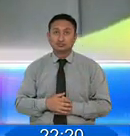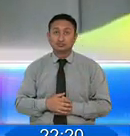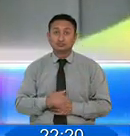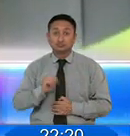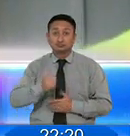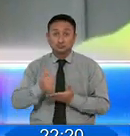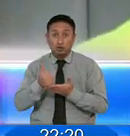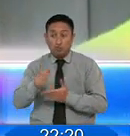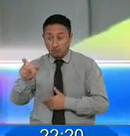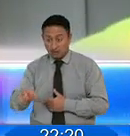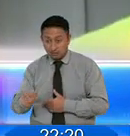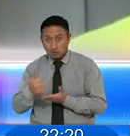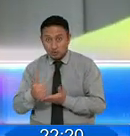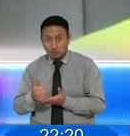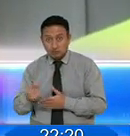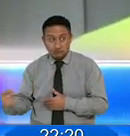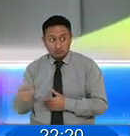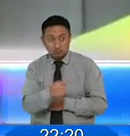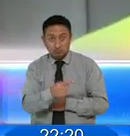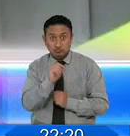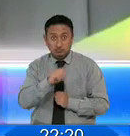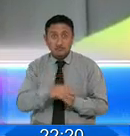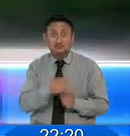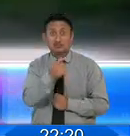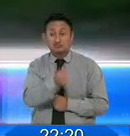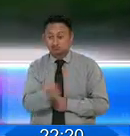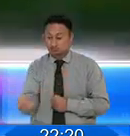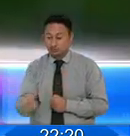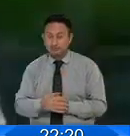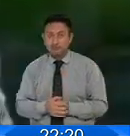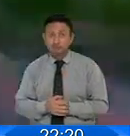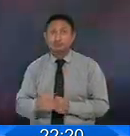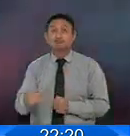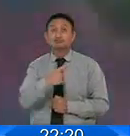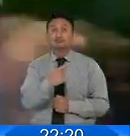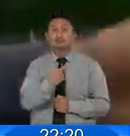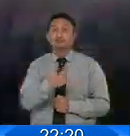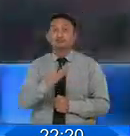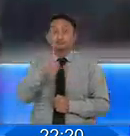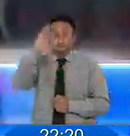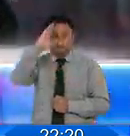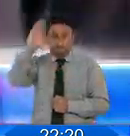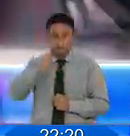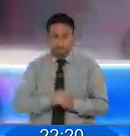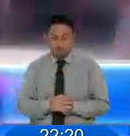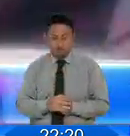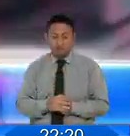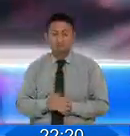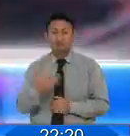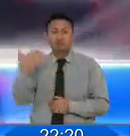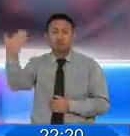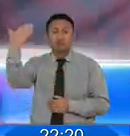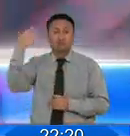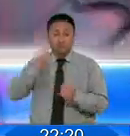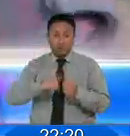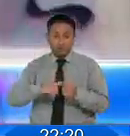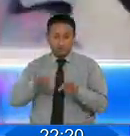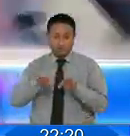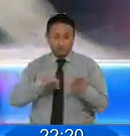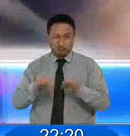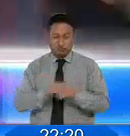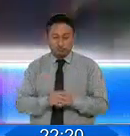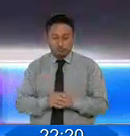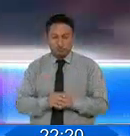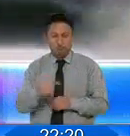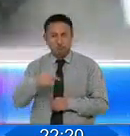colaborar a la víctima para que realice la entrega del dinero. Pues. Al supuesto accionar de la gente, se refirió el alcalde de Quito, expresó que